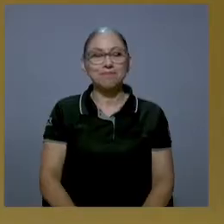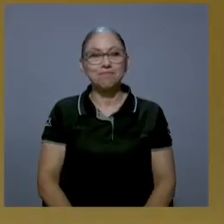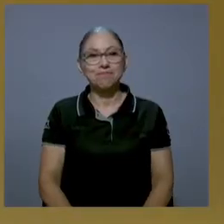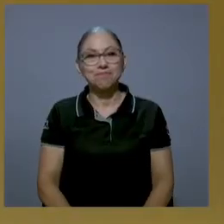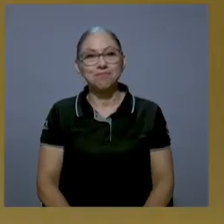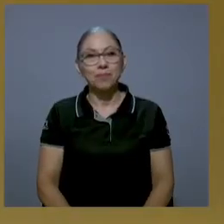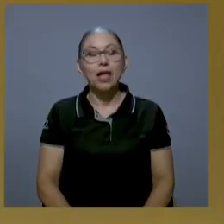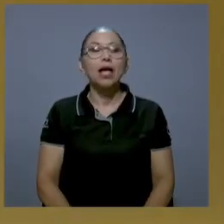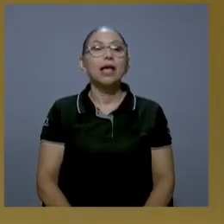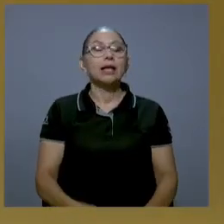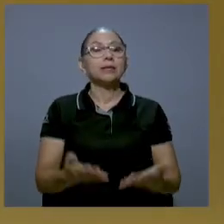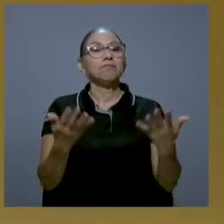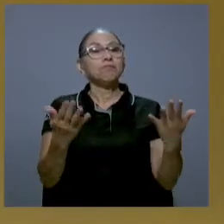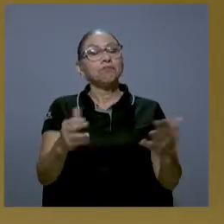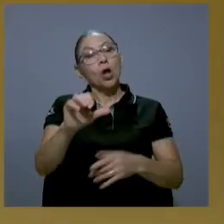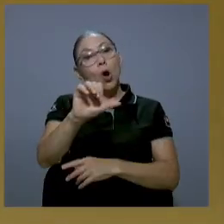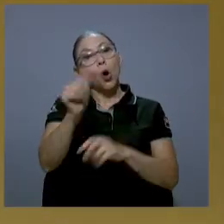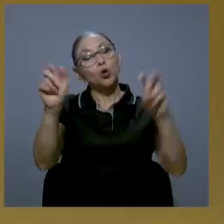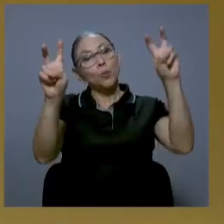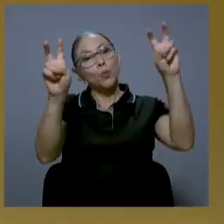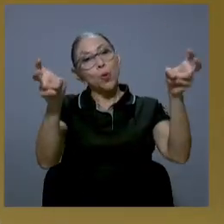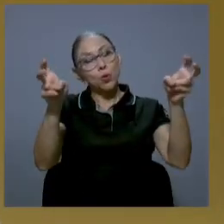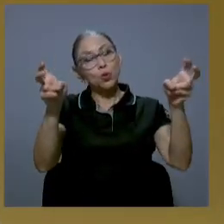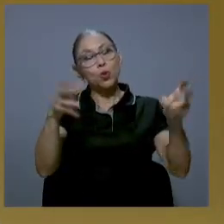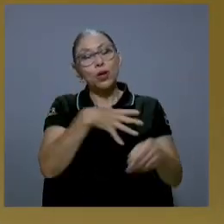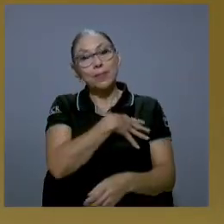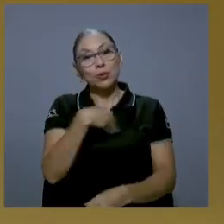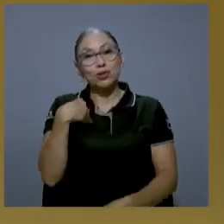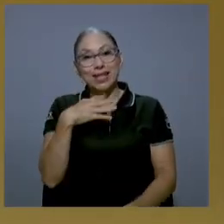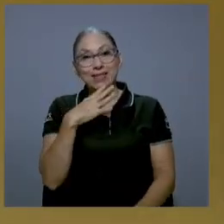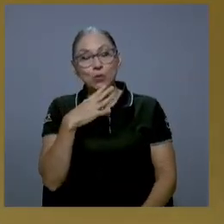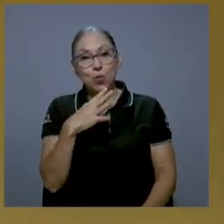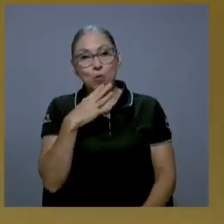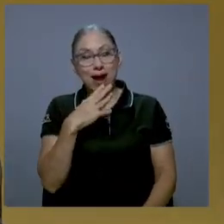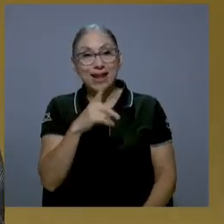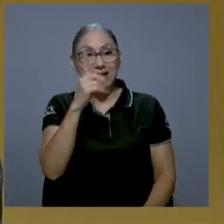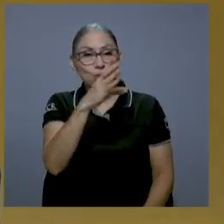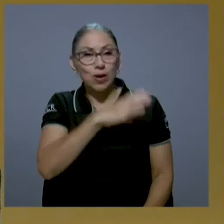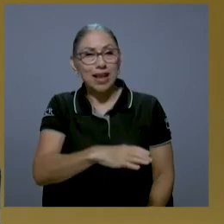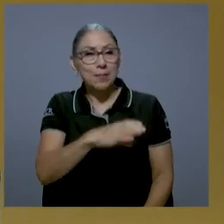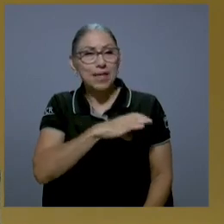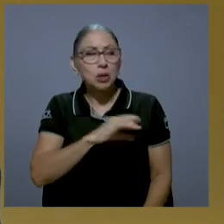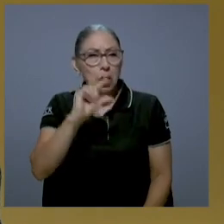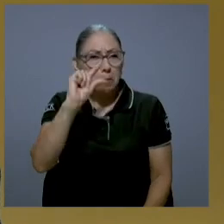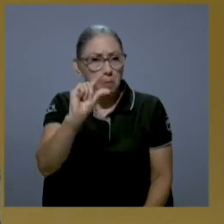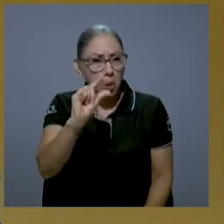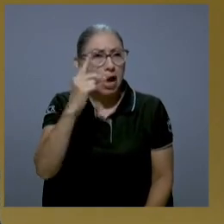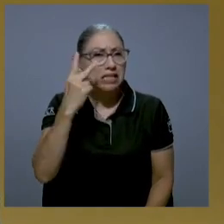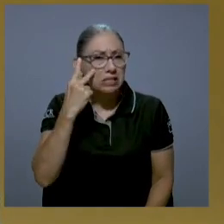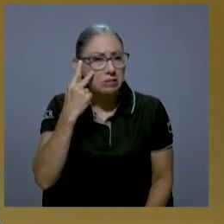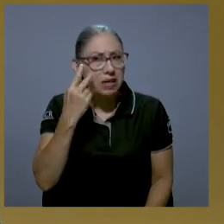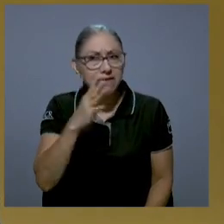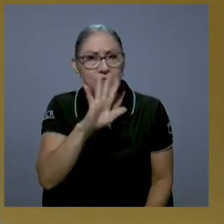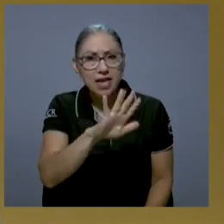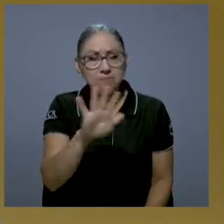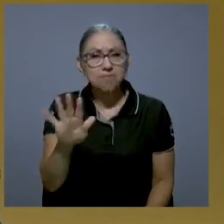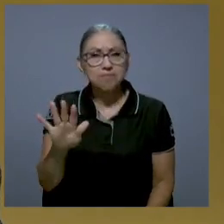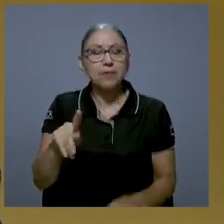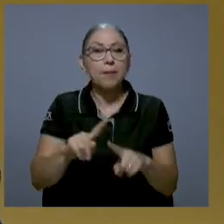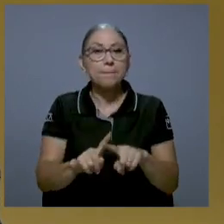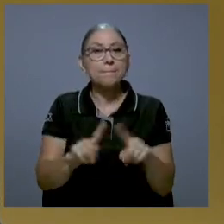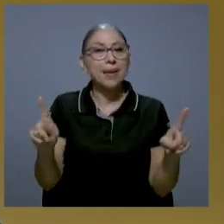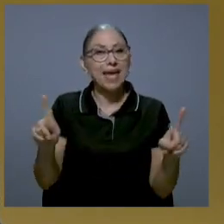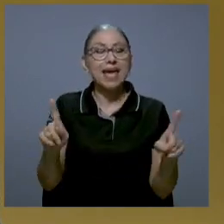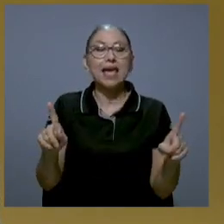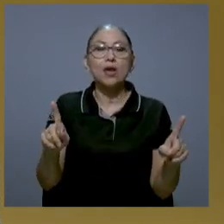Bueno, el otro punto que a mí me gustaría tocar es un elemento que pocas veces se ve, pero que en el